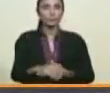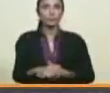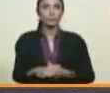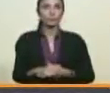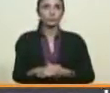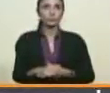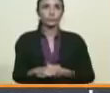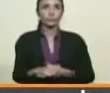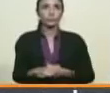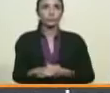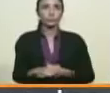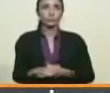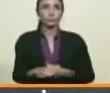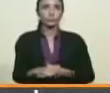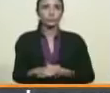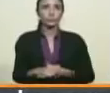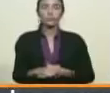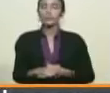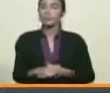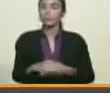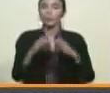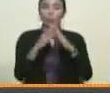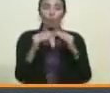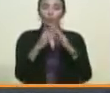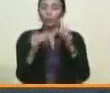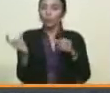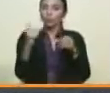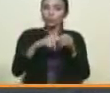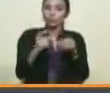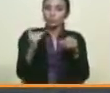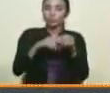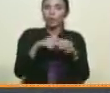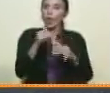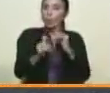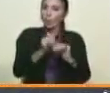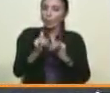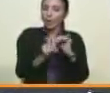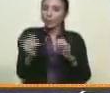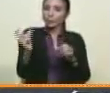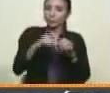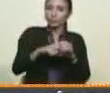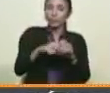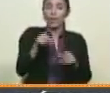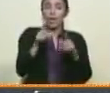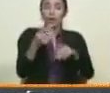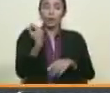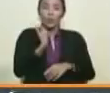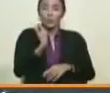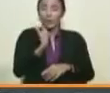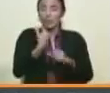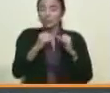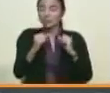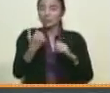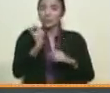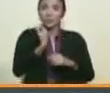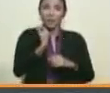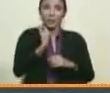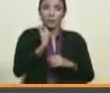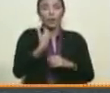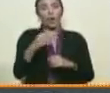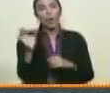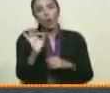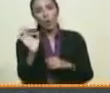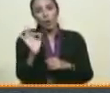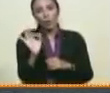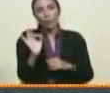este está un área donde van a ser ingresados los pacientes los recién nacidos que estén gravemente enfermos pueden ser que te necesiten